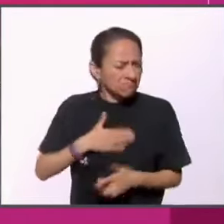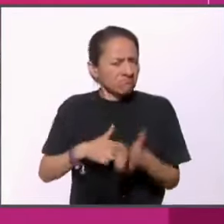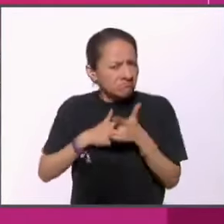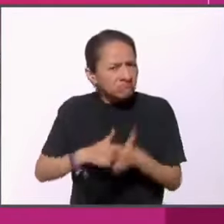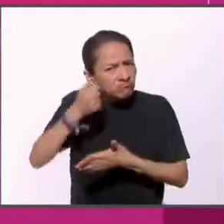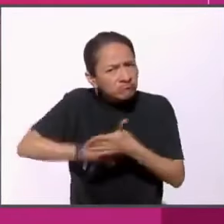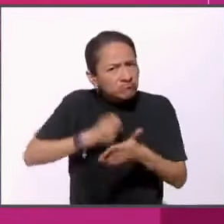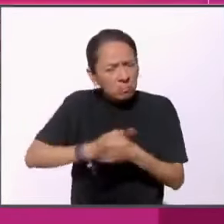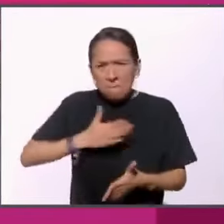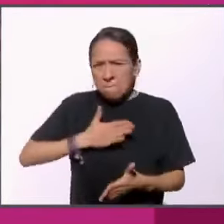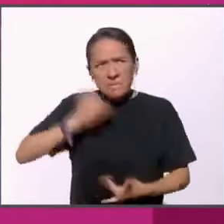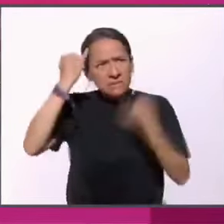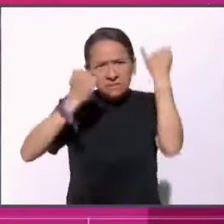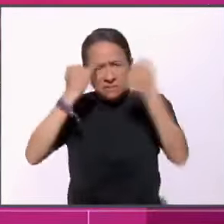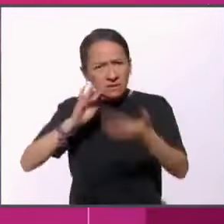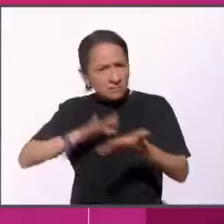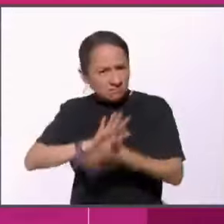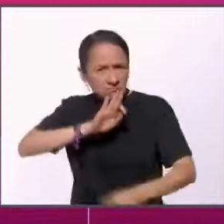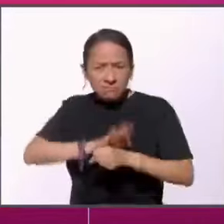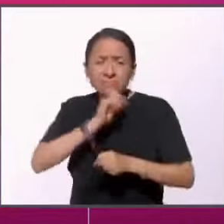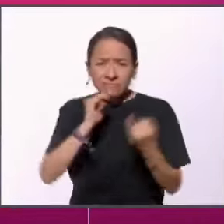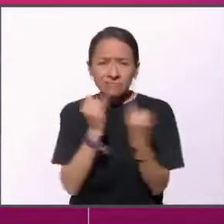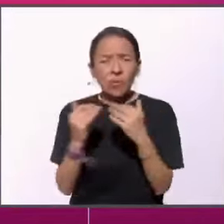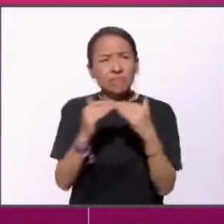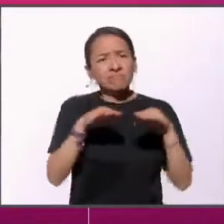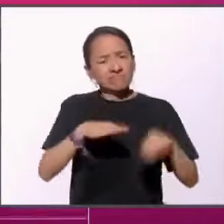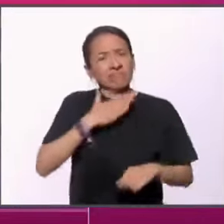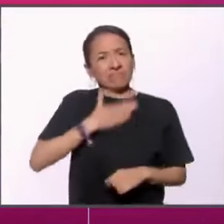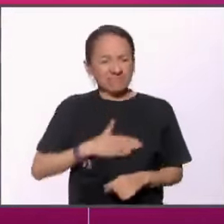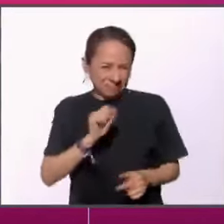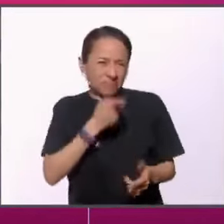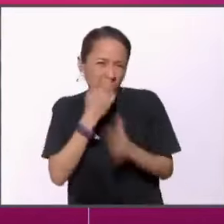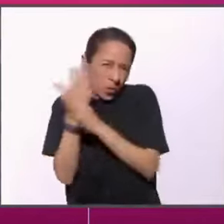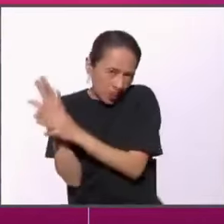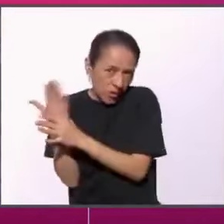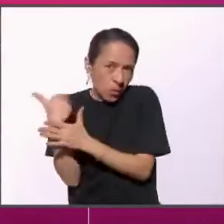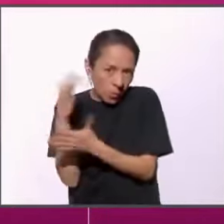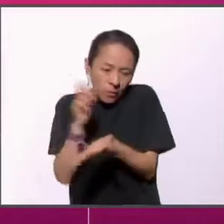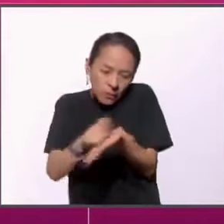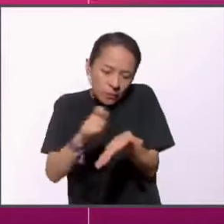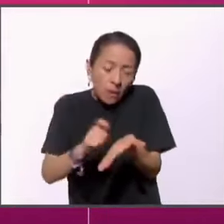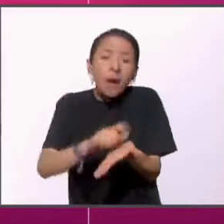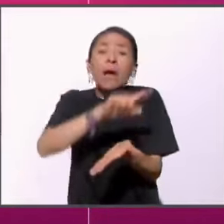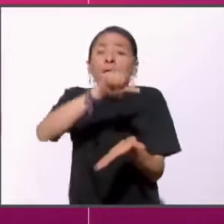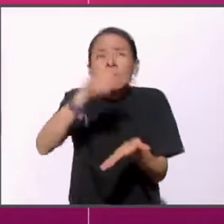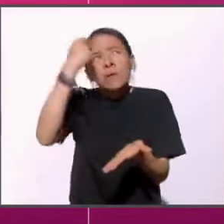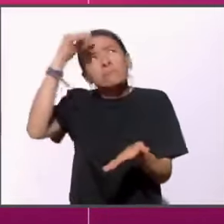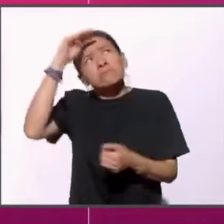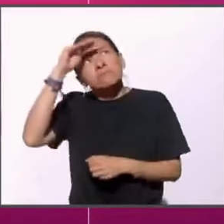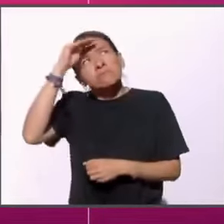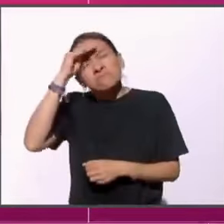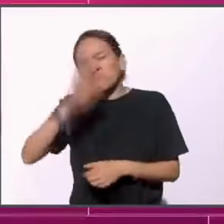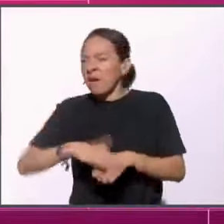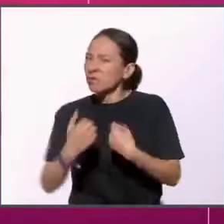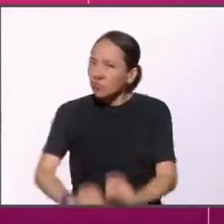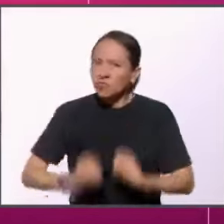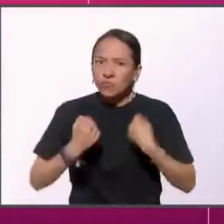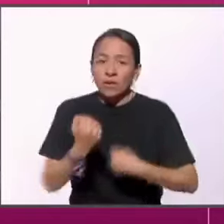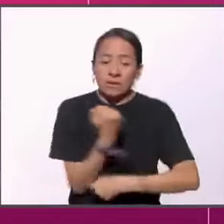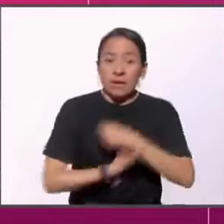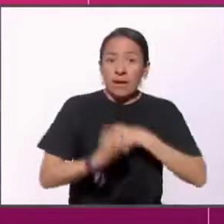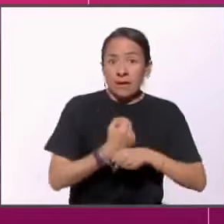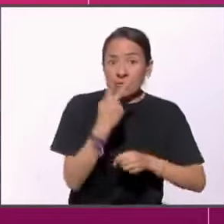democracia. En el texto también narra que luego de reflexionar, fortaleció la ruta que en 2018 lo llevaría